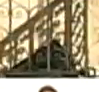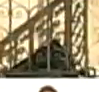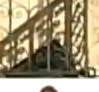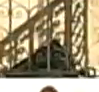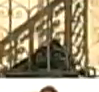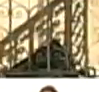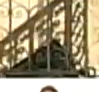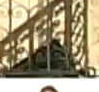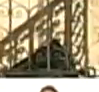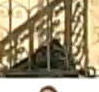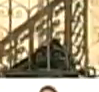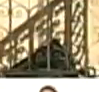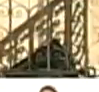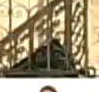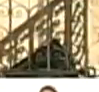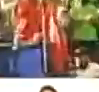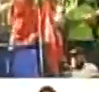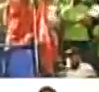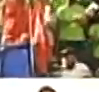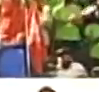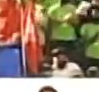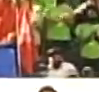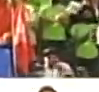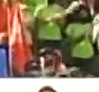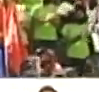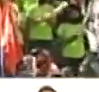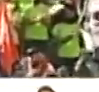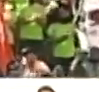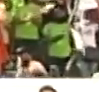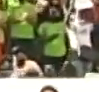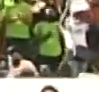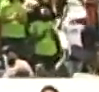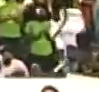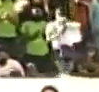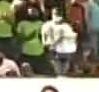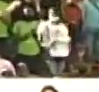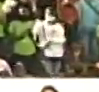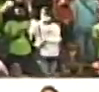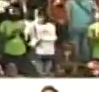carajo! ¡Que viva el pueblo, carajo!